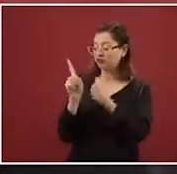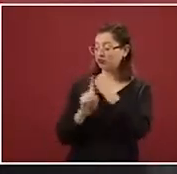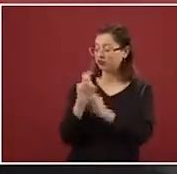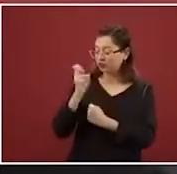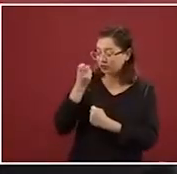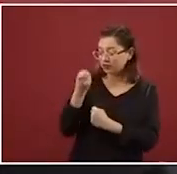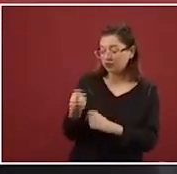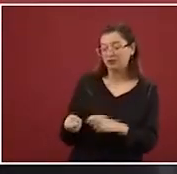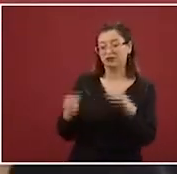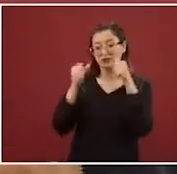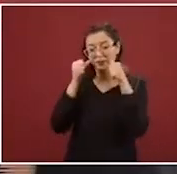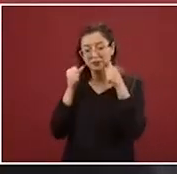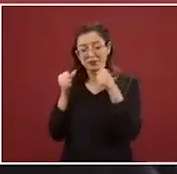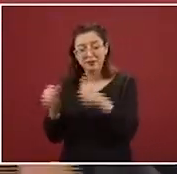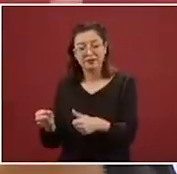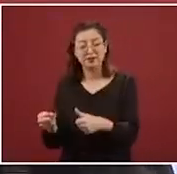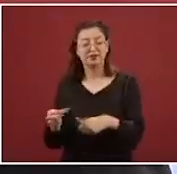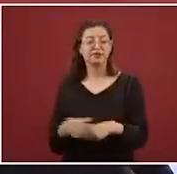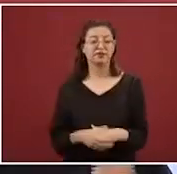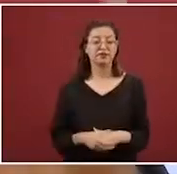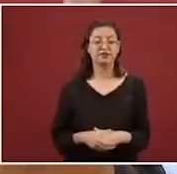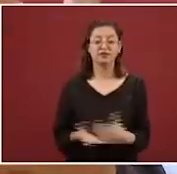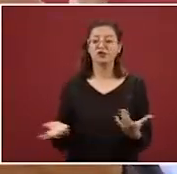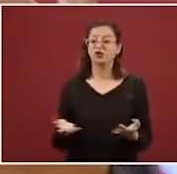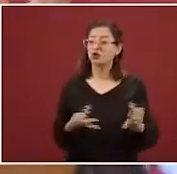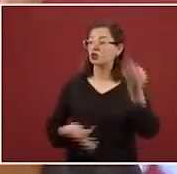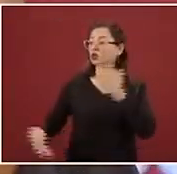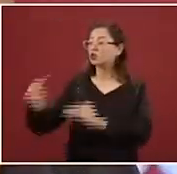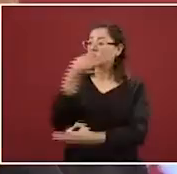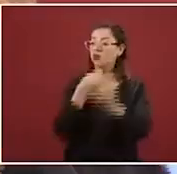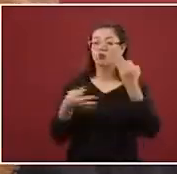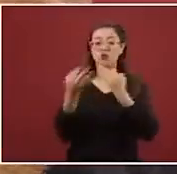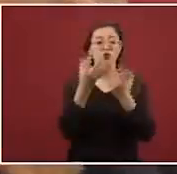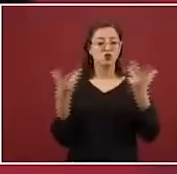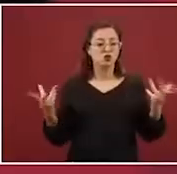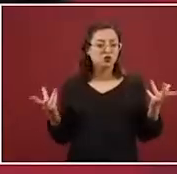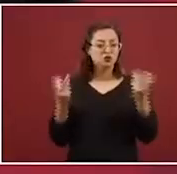y que teníamos que procurar entre todos